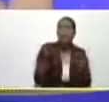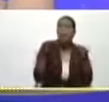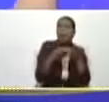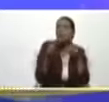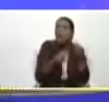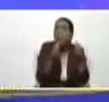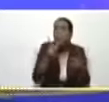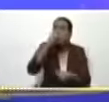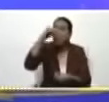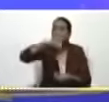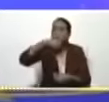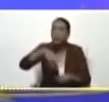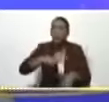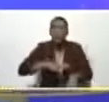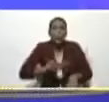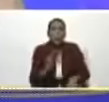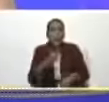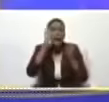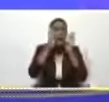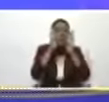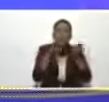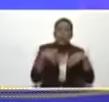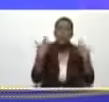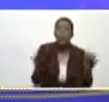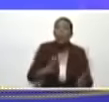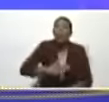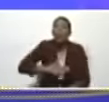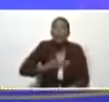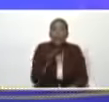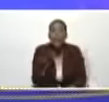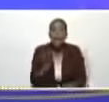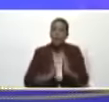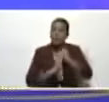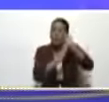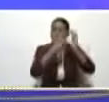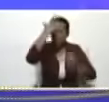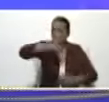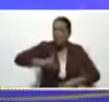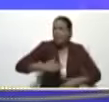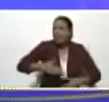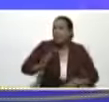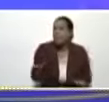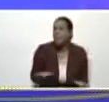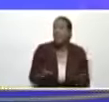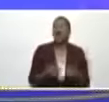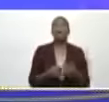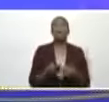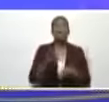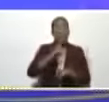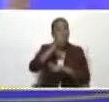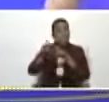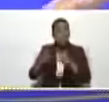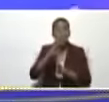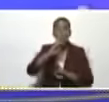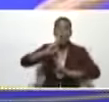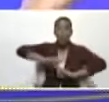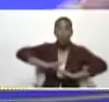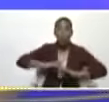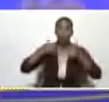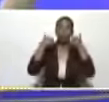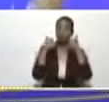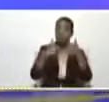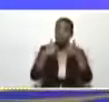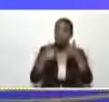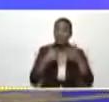organizarse cómo quiere que lo atendamos Y cómo quiere ser el chamo realmente presidente hemos tenido un gran resultado